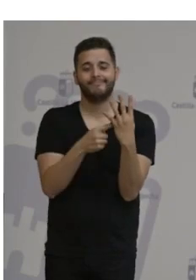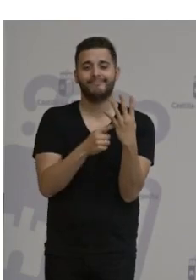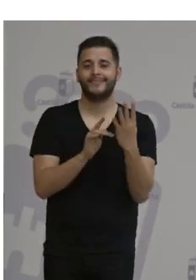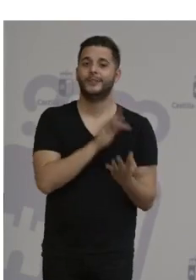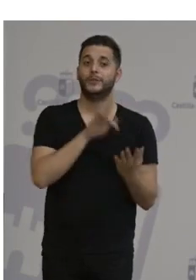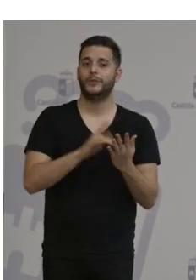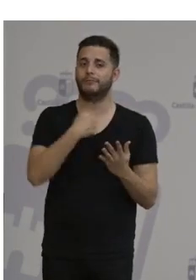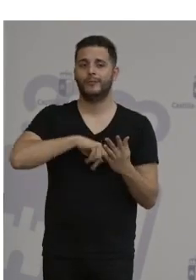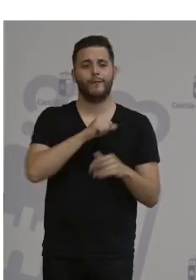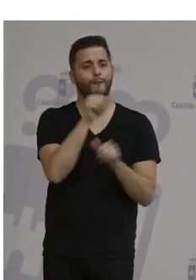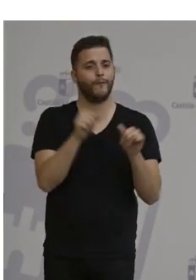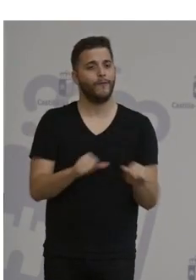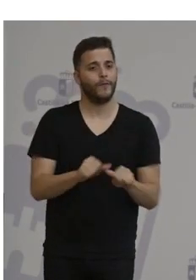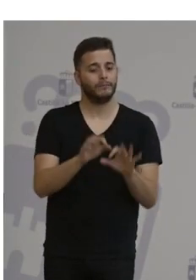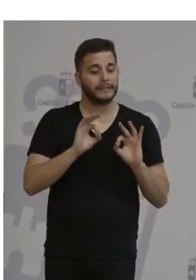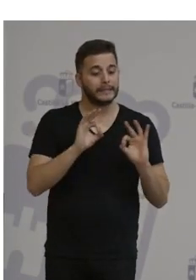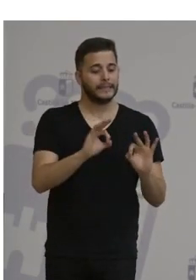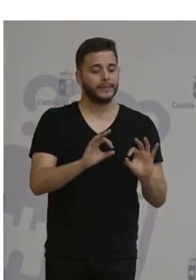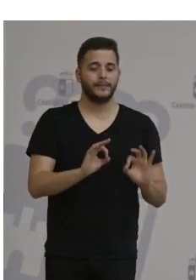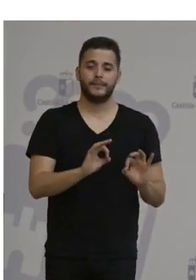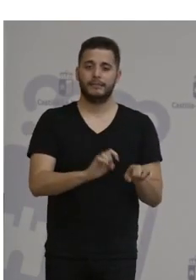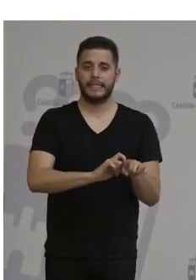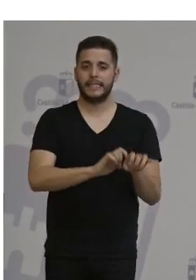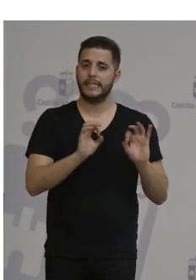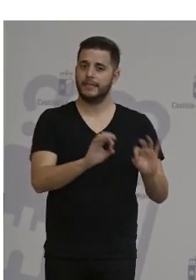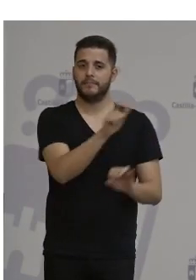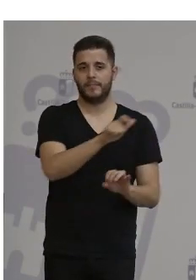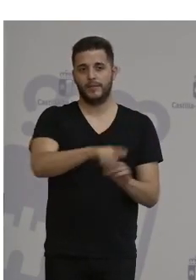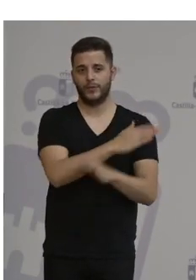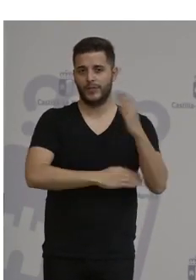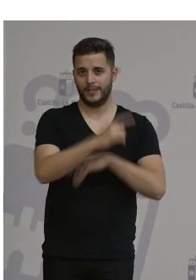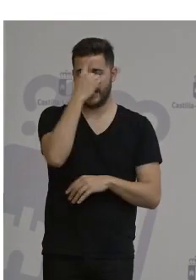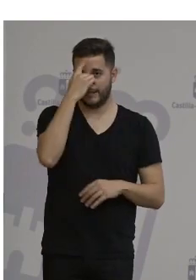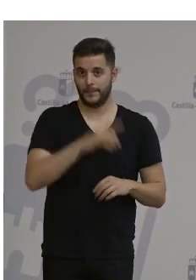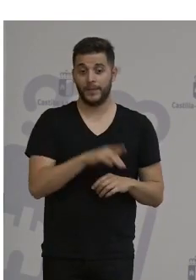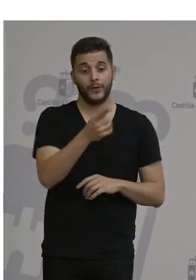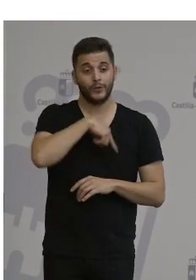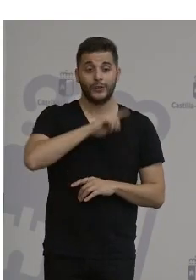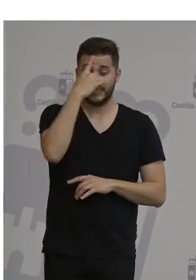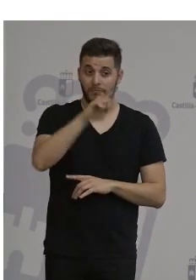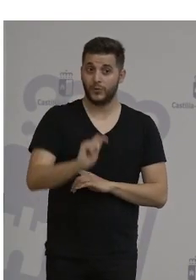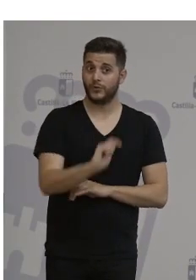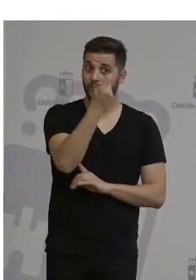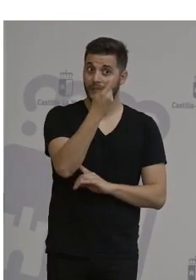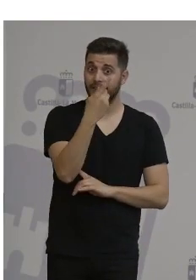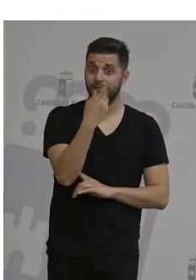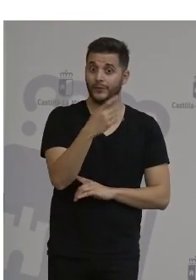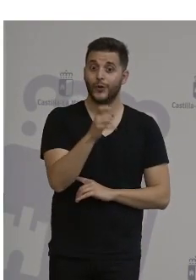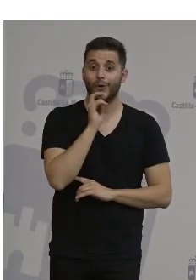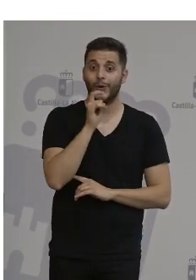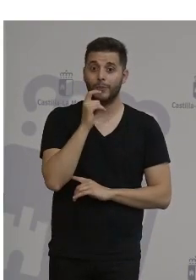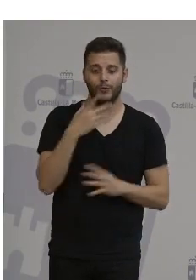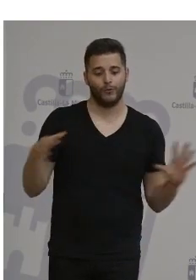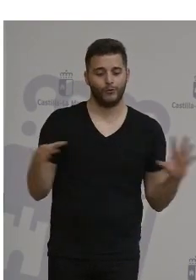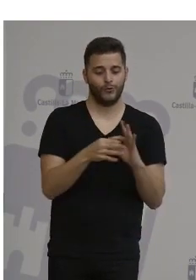plenamente interiorizada, específicas para personas con discapacidad intelectual. Sabemos que la fórmula del éxito es hacerlo juntos. Sabemos unir